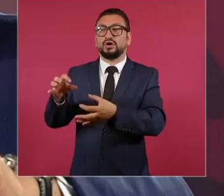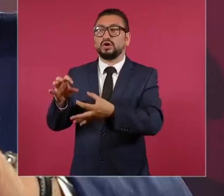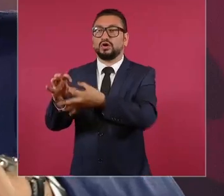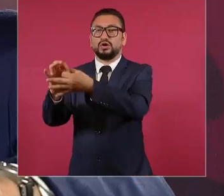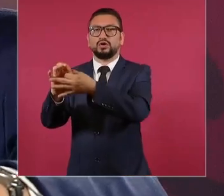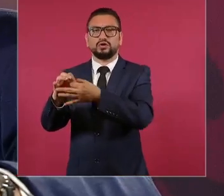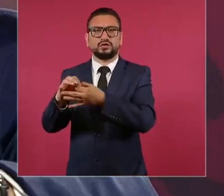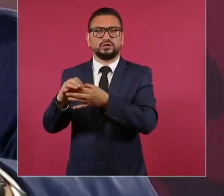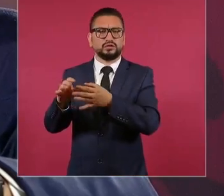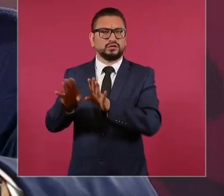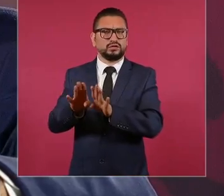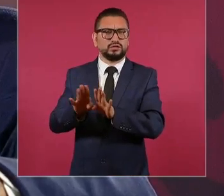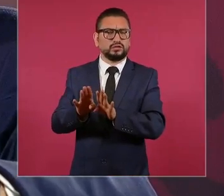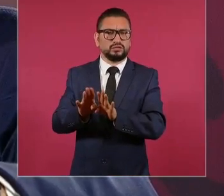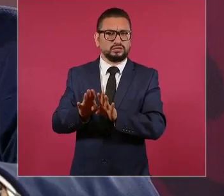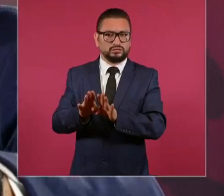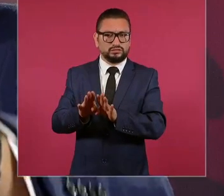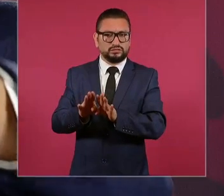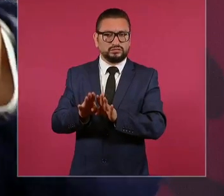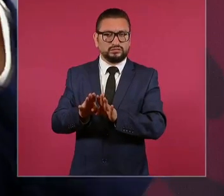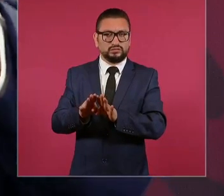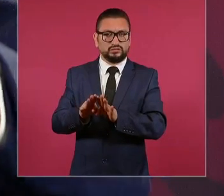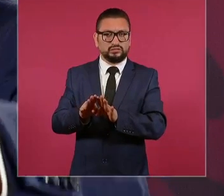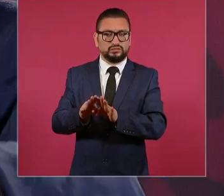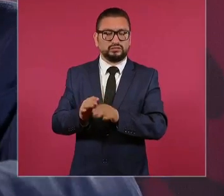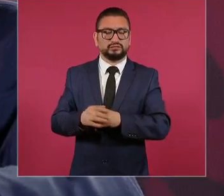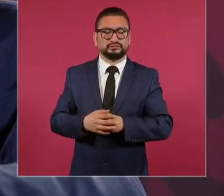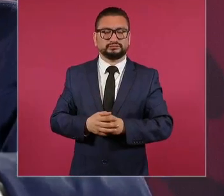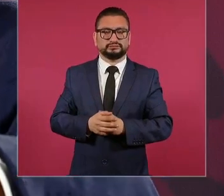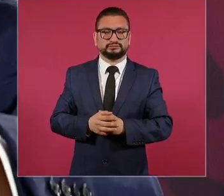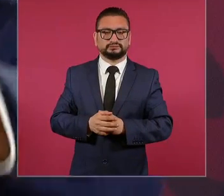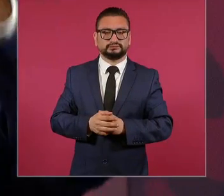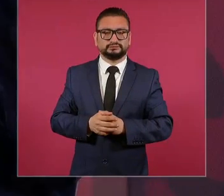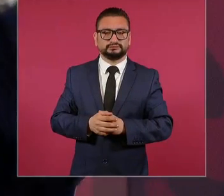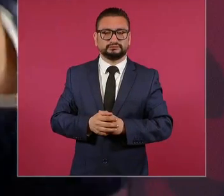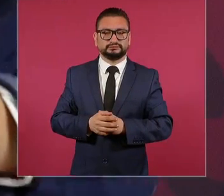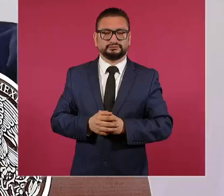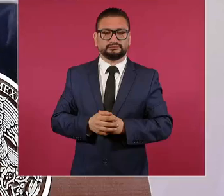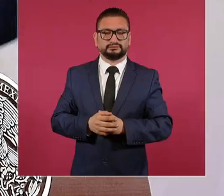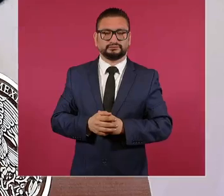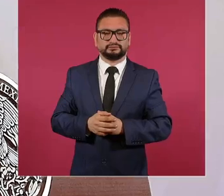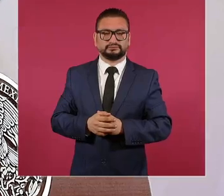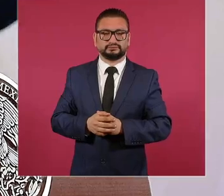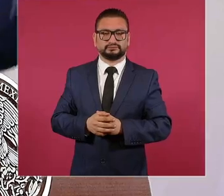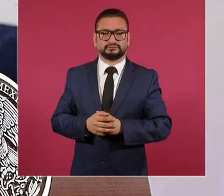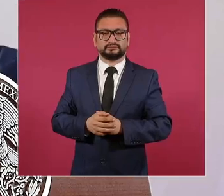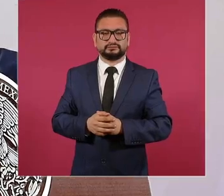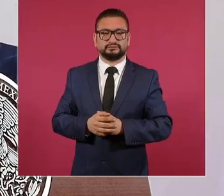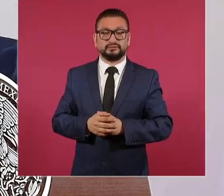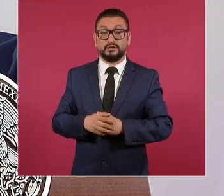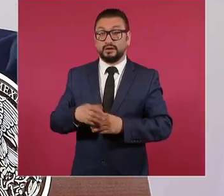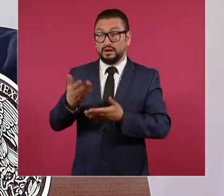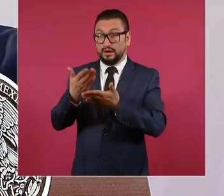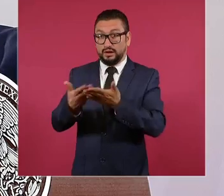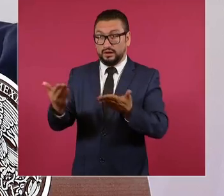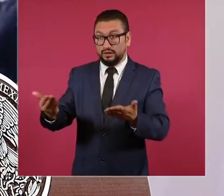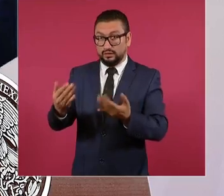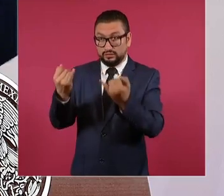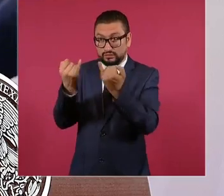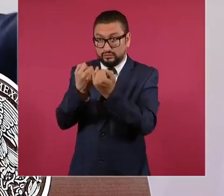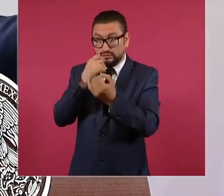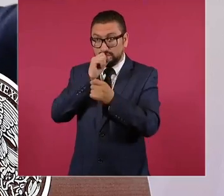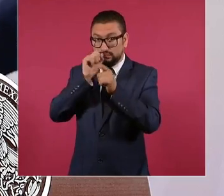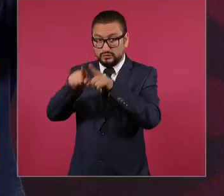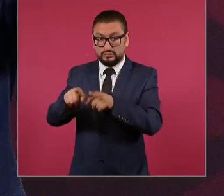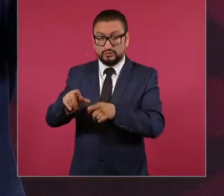o dependiente de, como sucede actualmente con